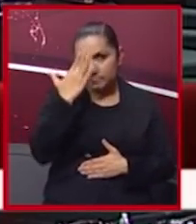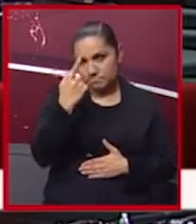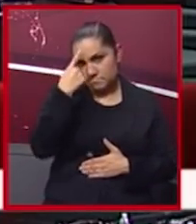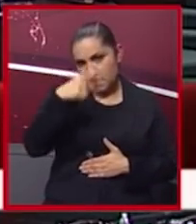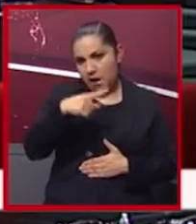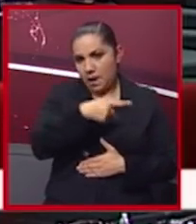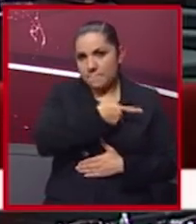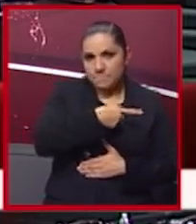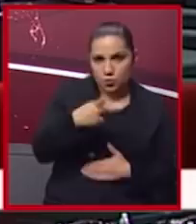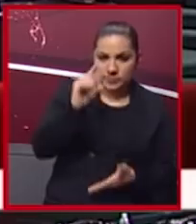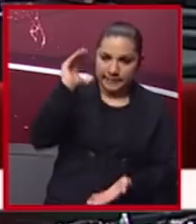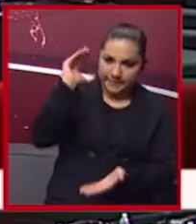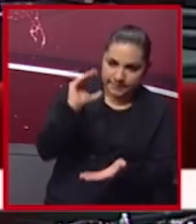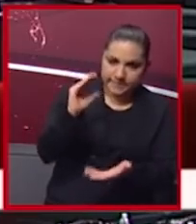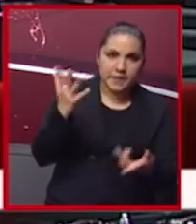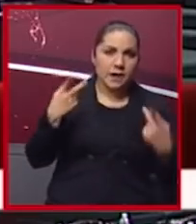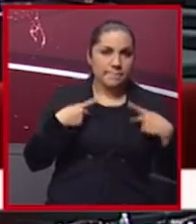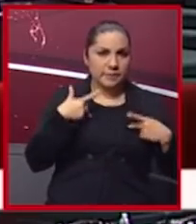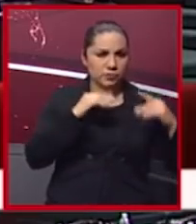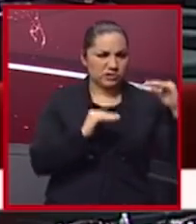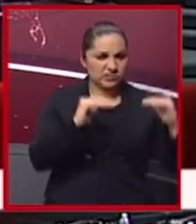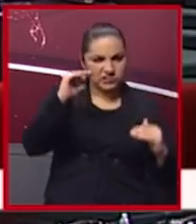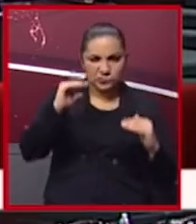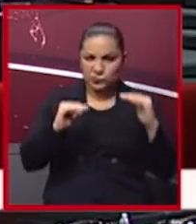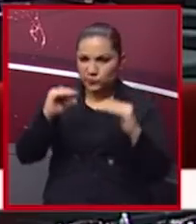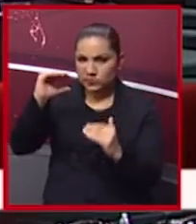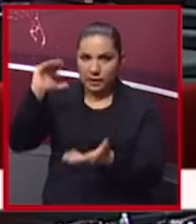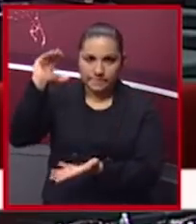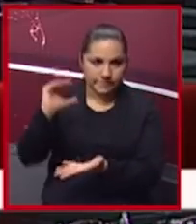y la desigualdad social en la que se encuentra nuestro país.